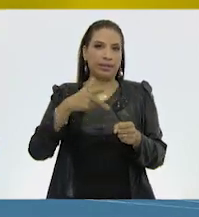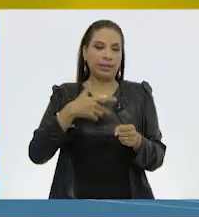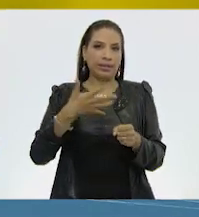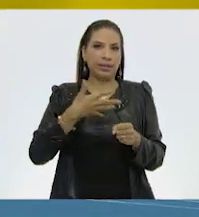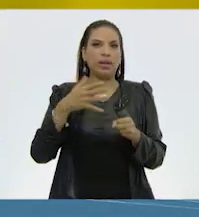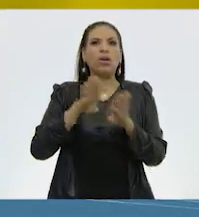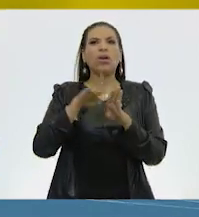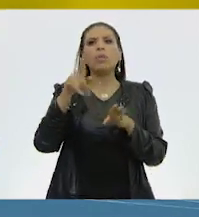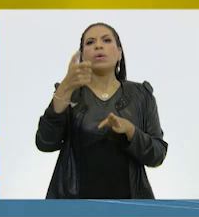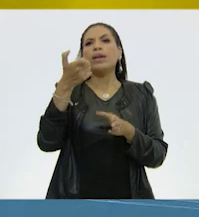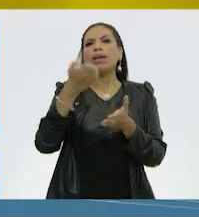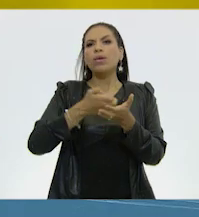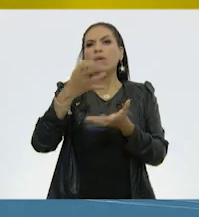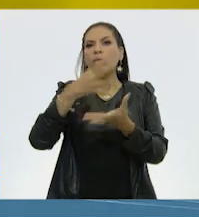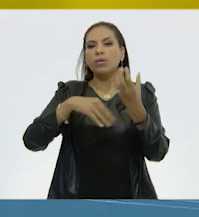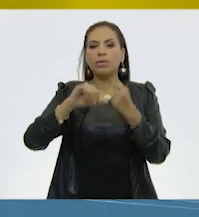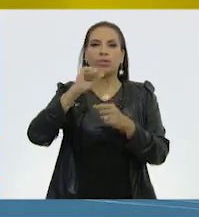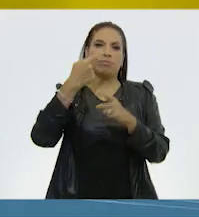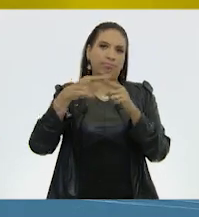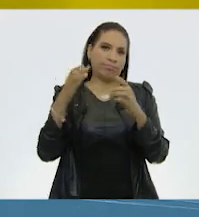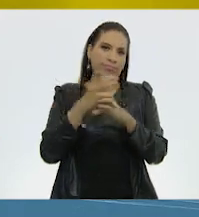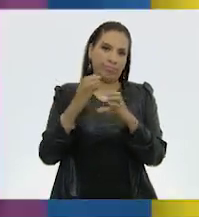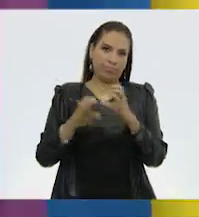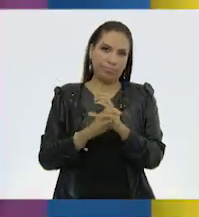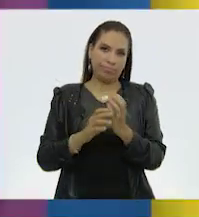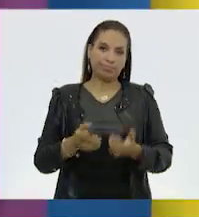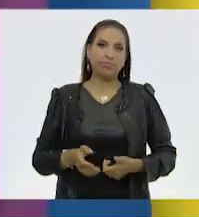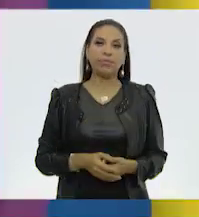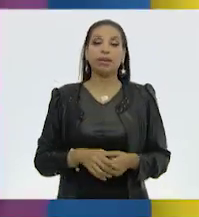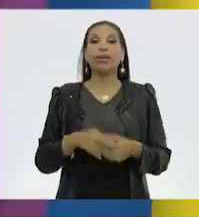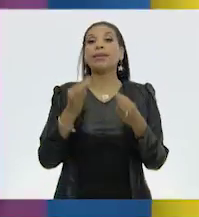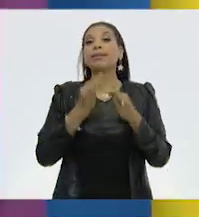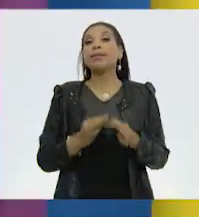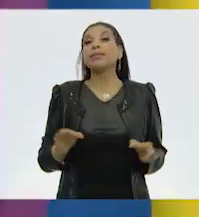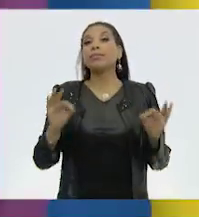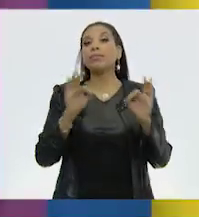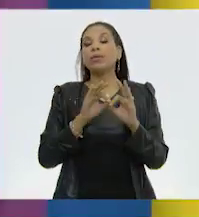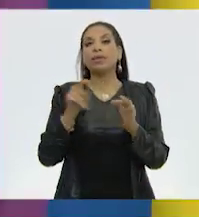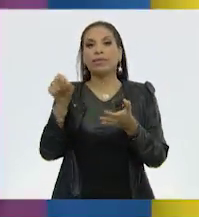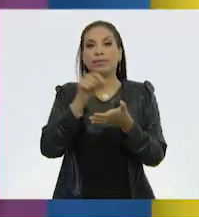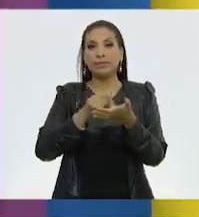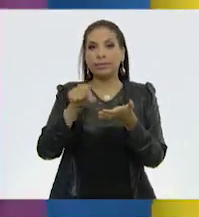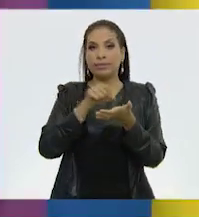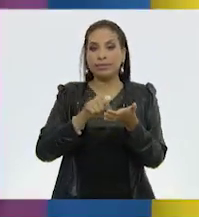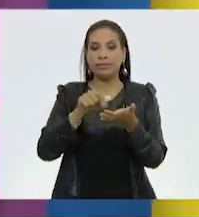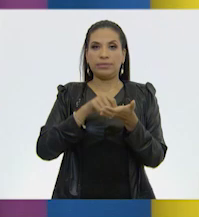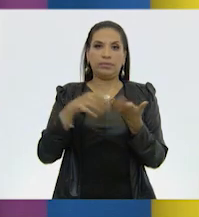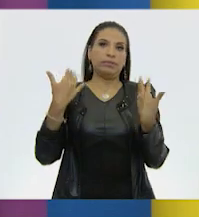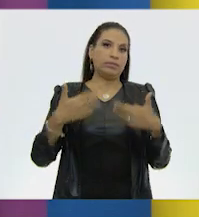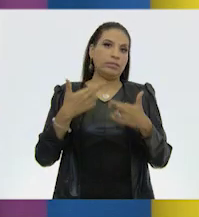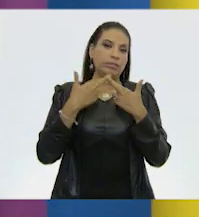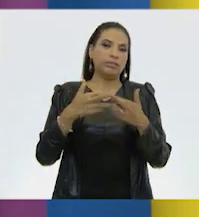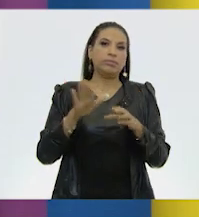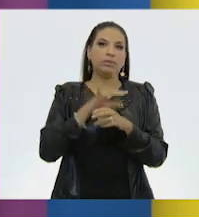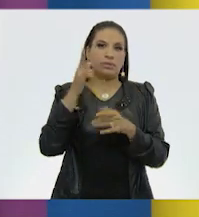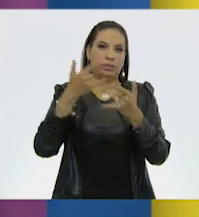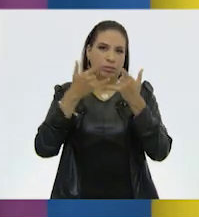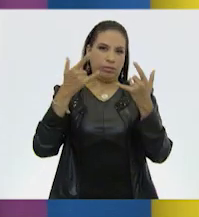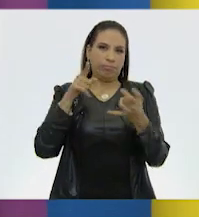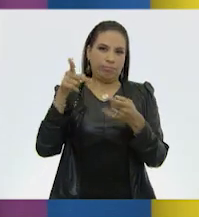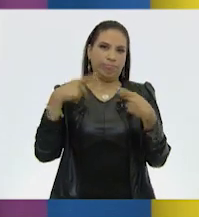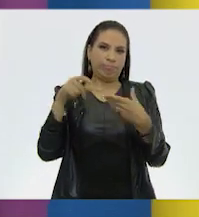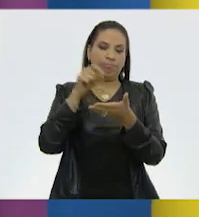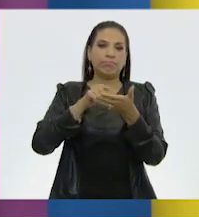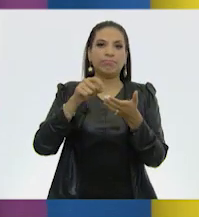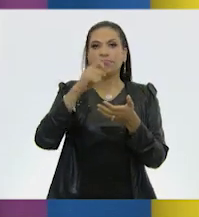cómo fue su economía, entre otros aspectos. La importancia de la escritura es tal que por eso los historiadores consideran